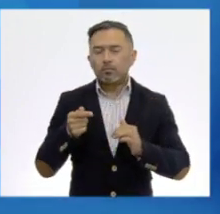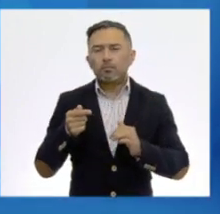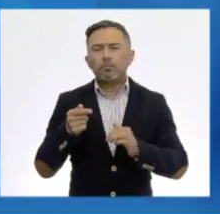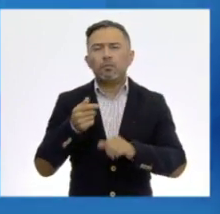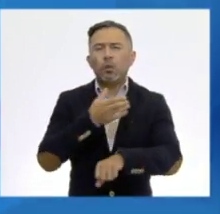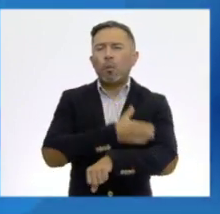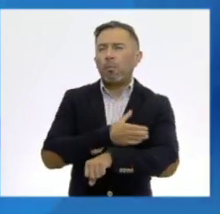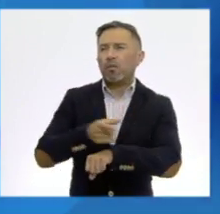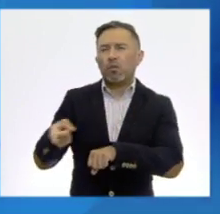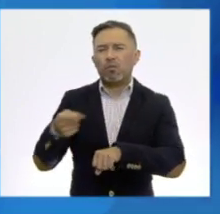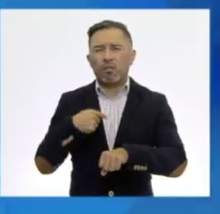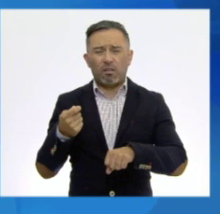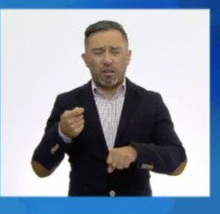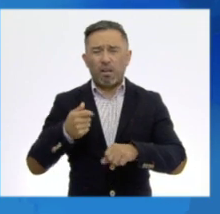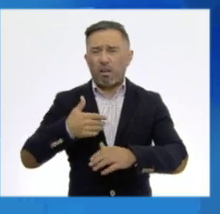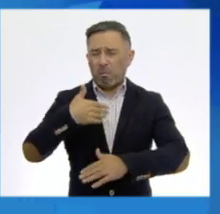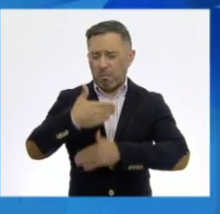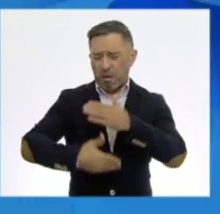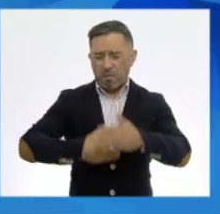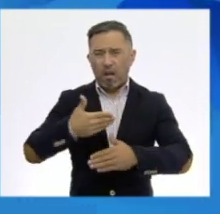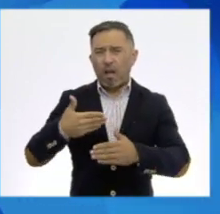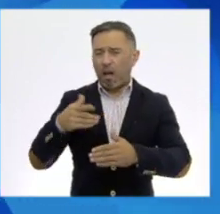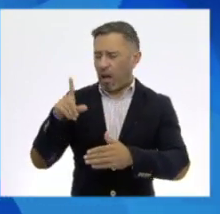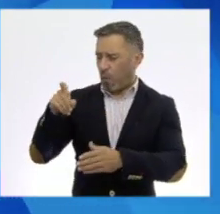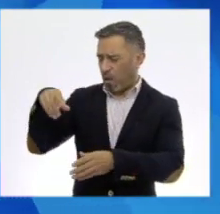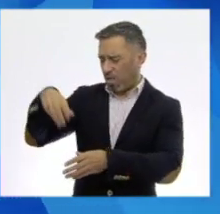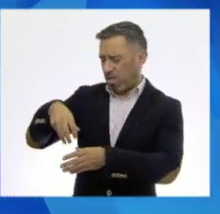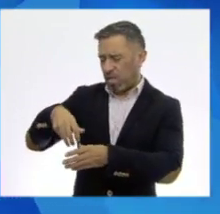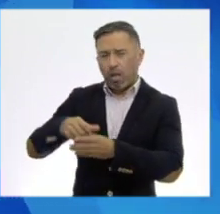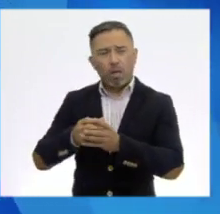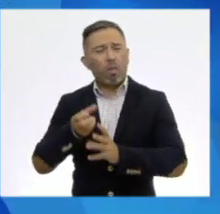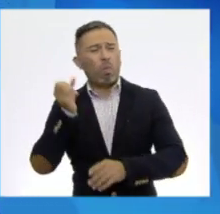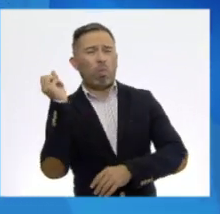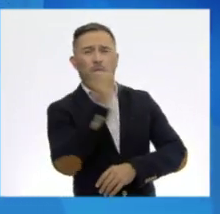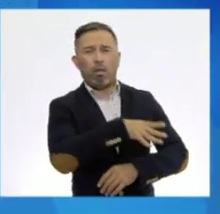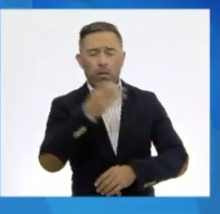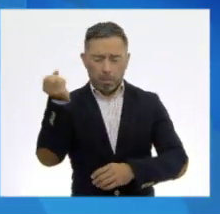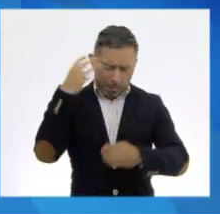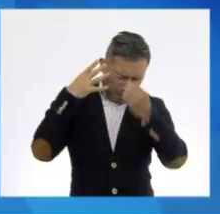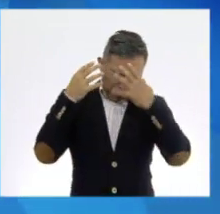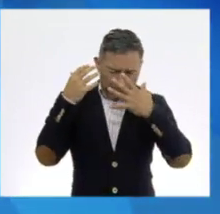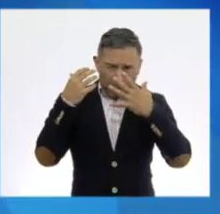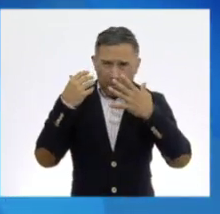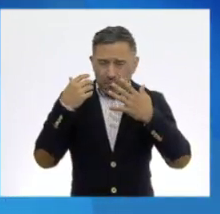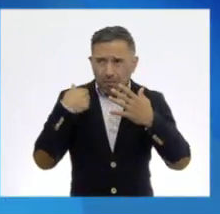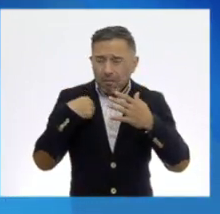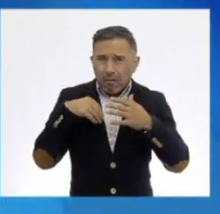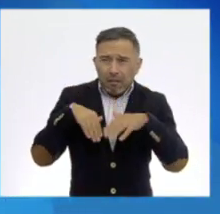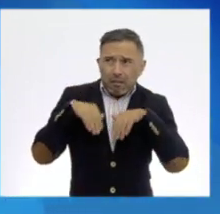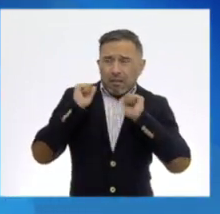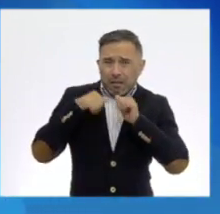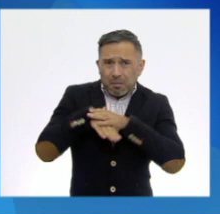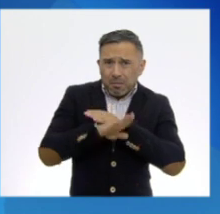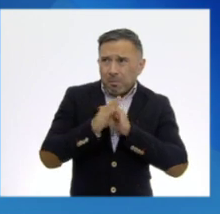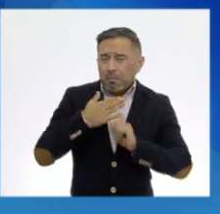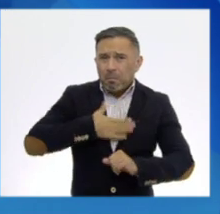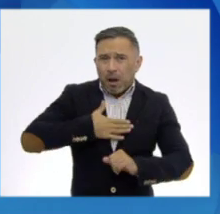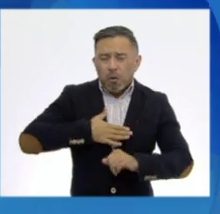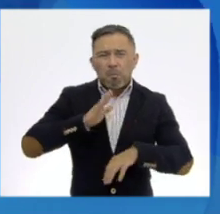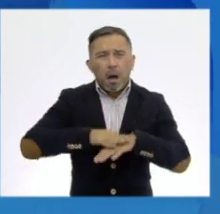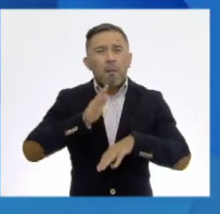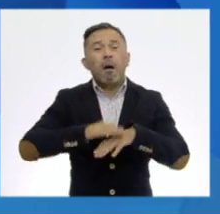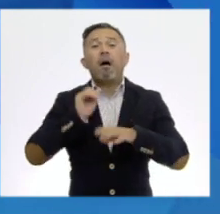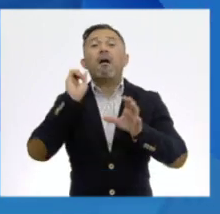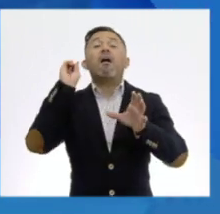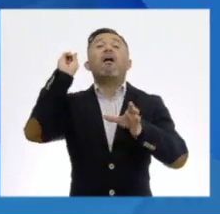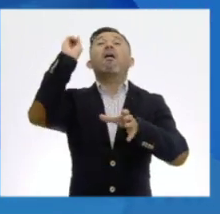empezaron a lanzarme papel higiénico mojado. Me escondí en un baño, pero ellas me lo siguieron haciendo, lanzando